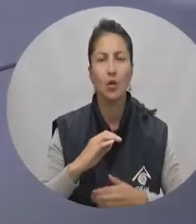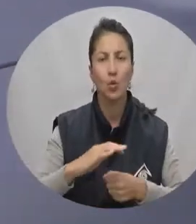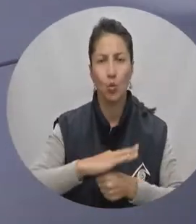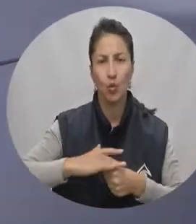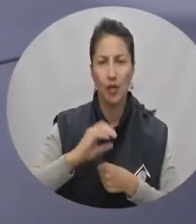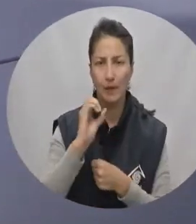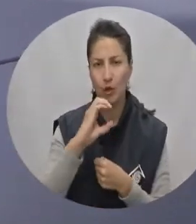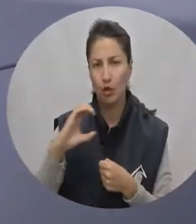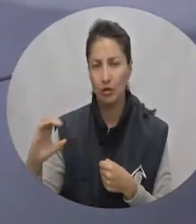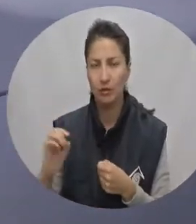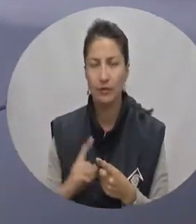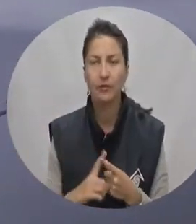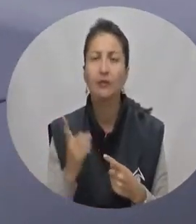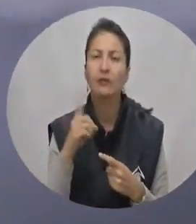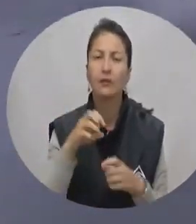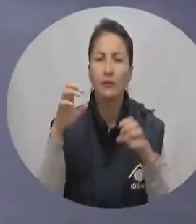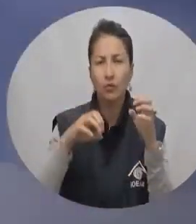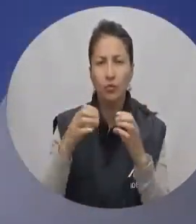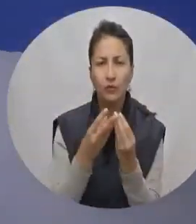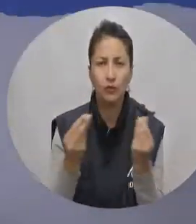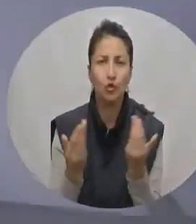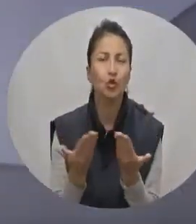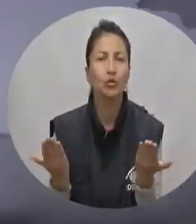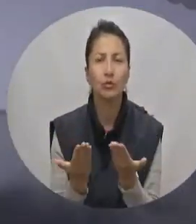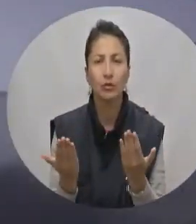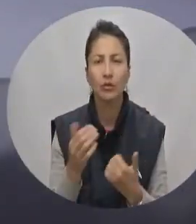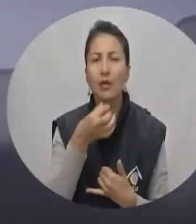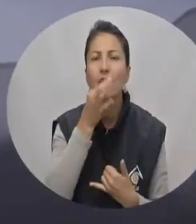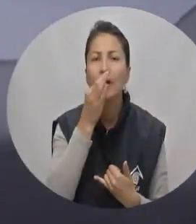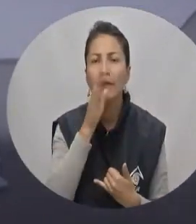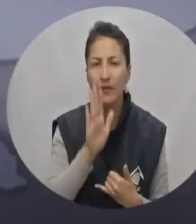Chaparrones ligeros esperan en áreas del eje cafetero.